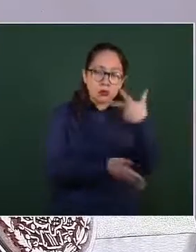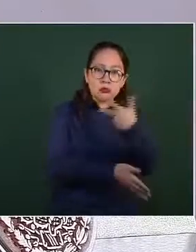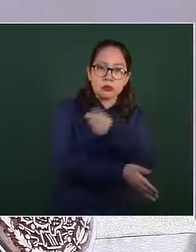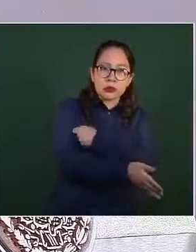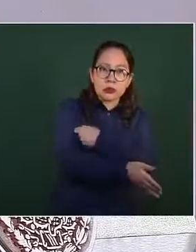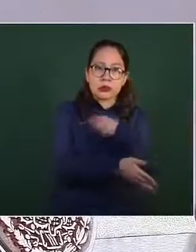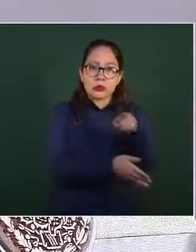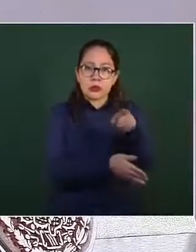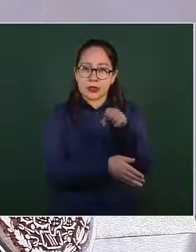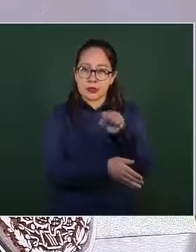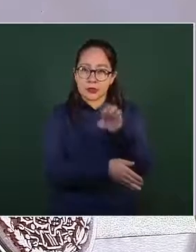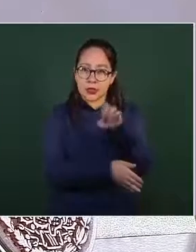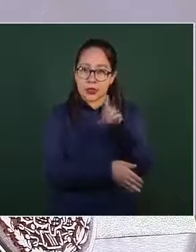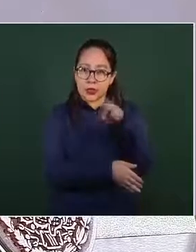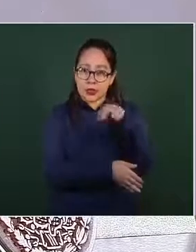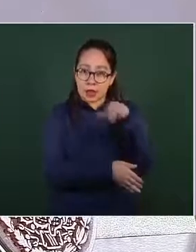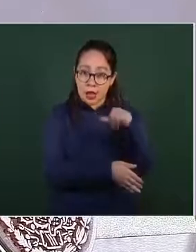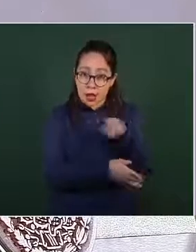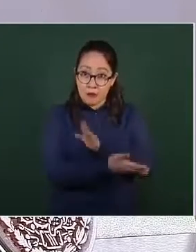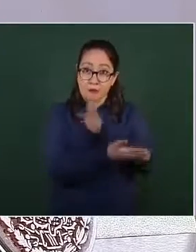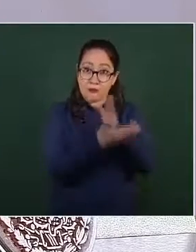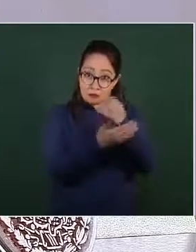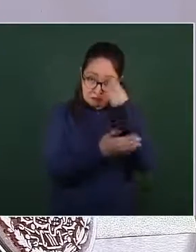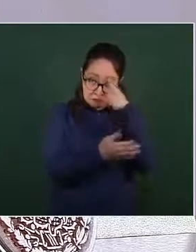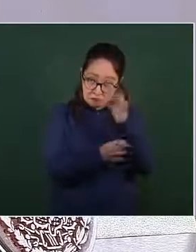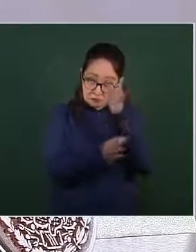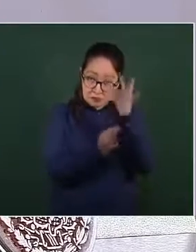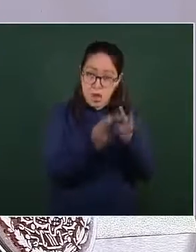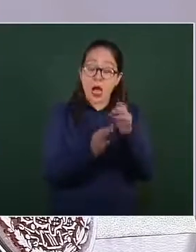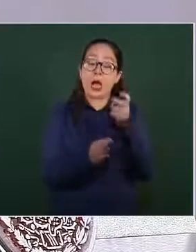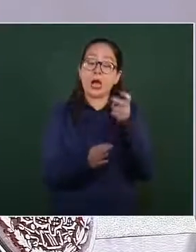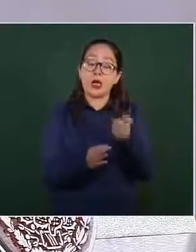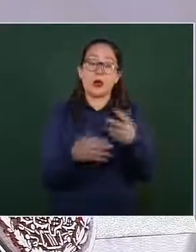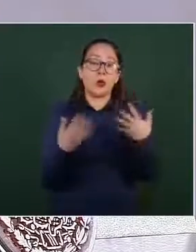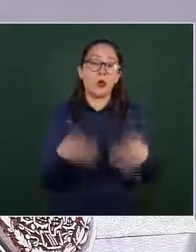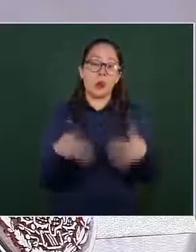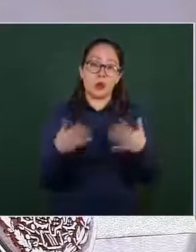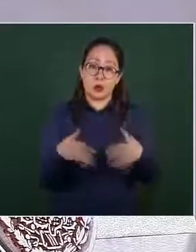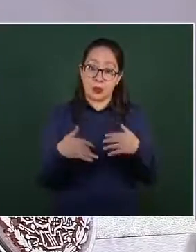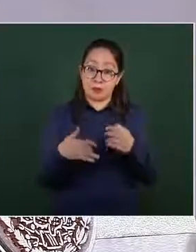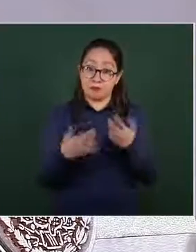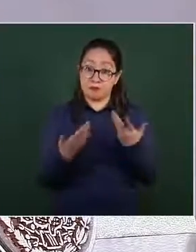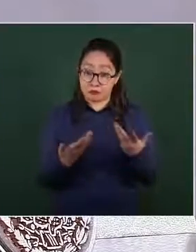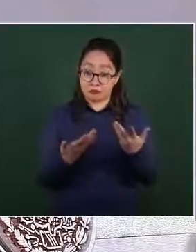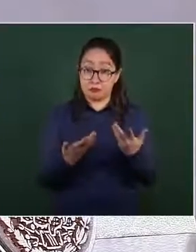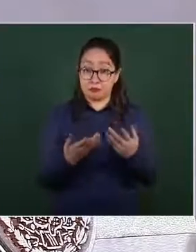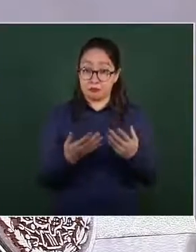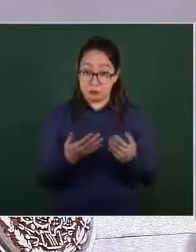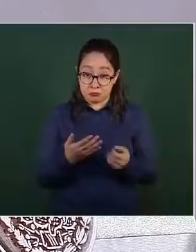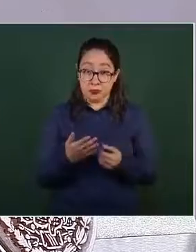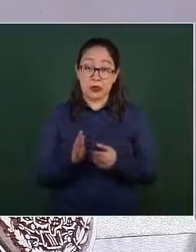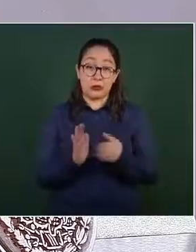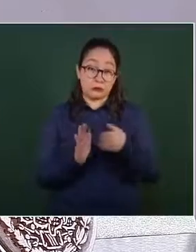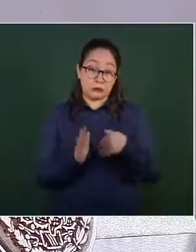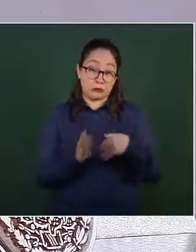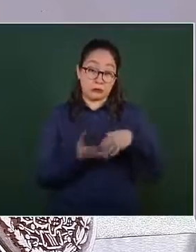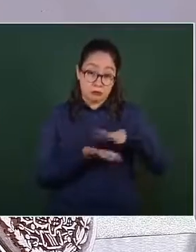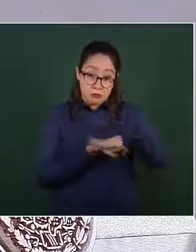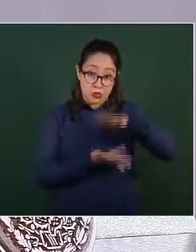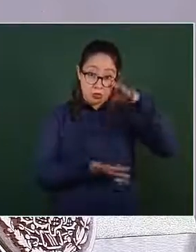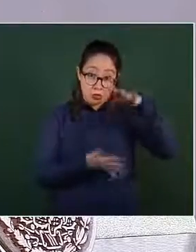vacunarse ahí, por lo que se cubrió una buena parte de este sector de edad.